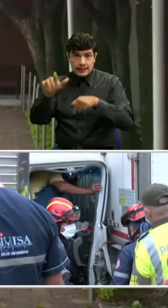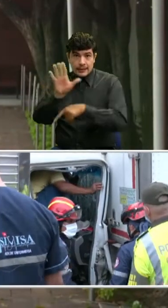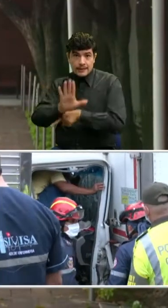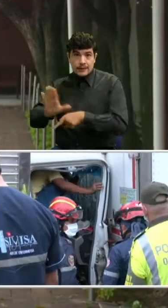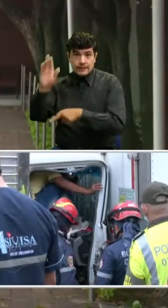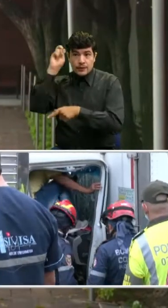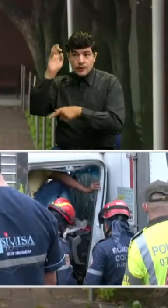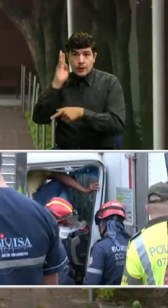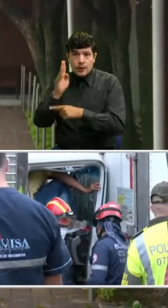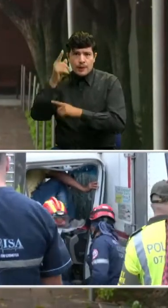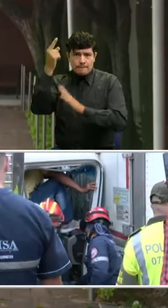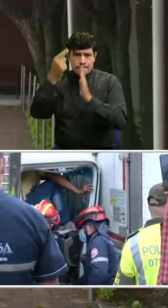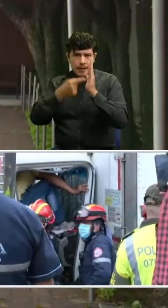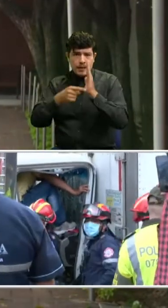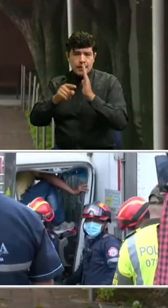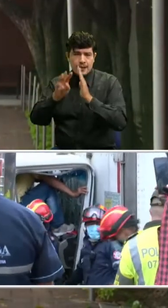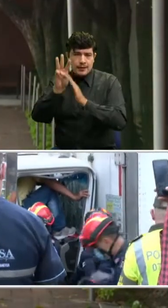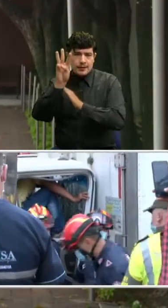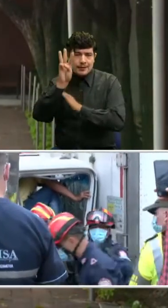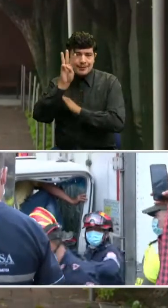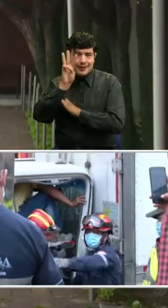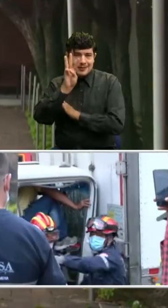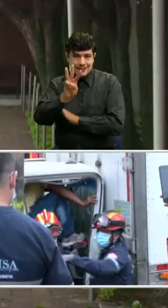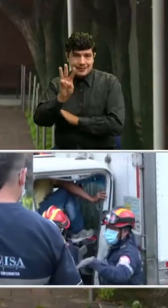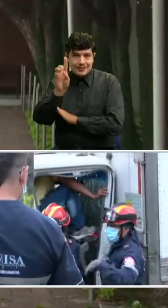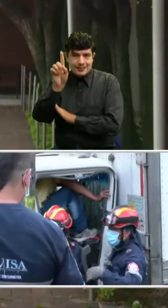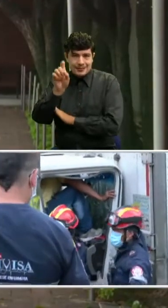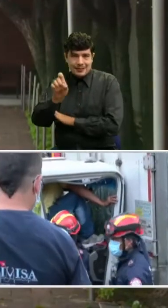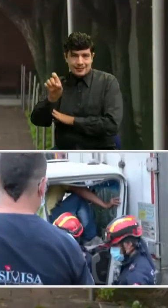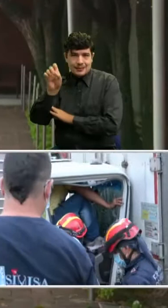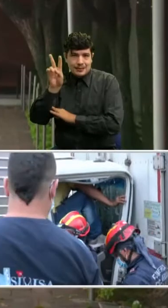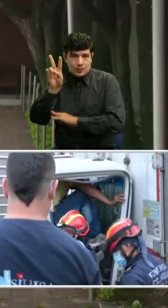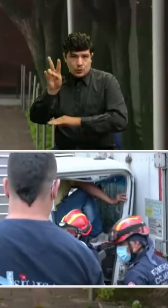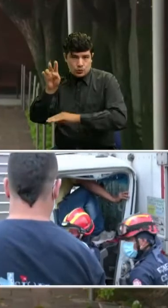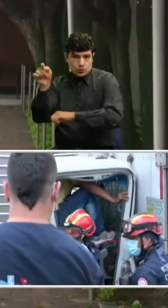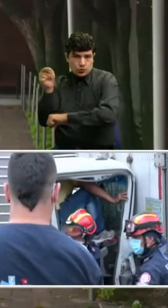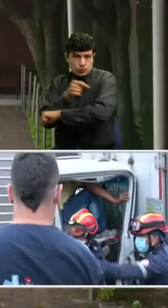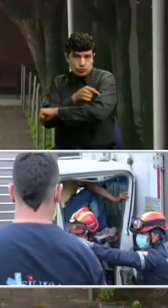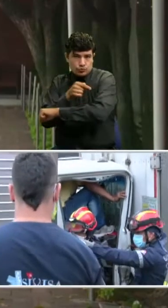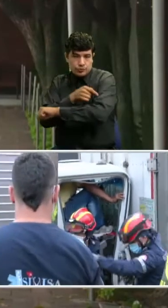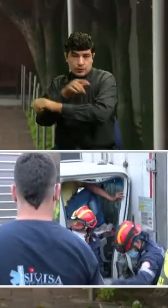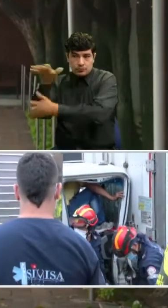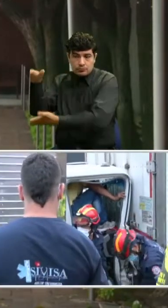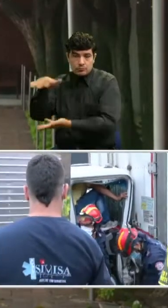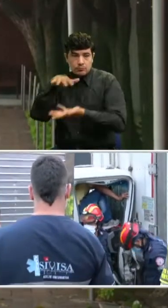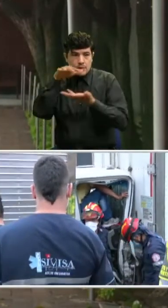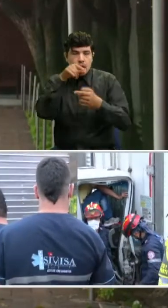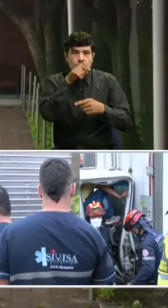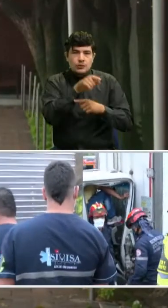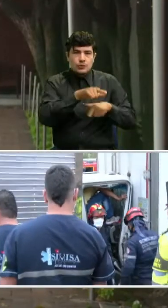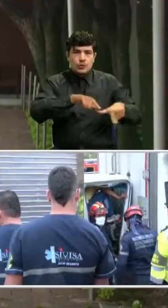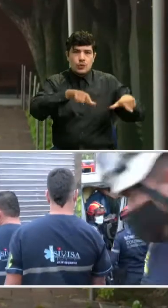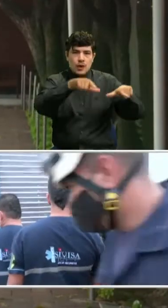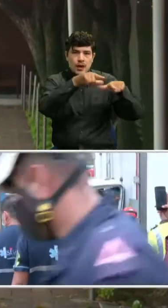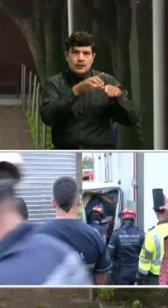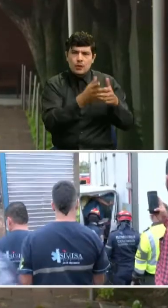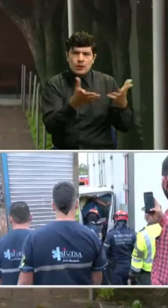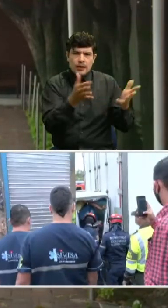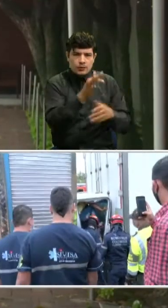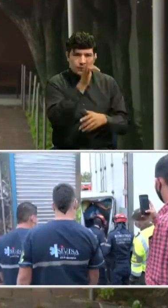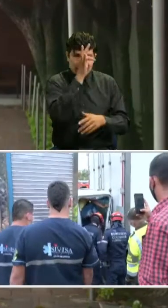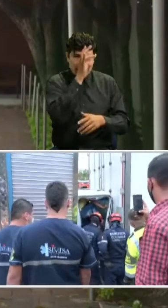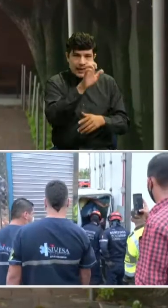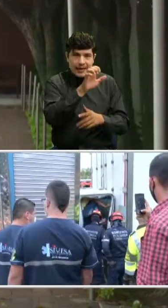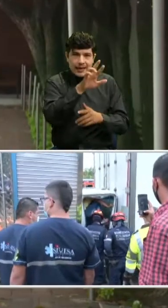esas dosis serán dispuestas aquí en el hospital universitario erasmo meoz para vacunar a todo el personal de primera línea de acción que